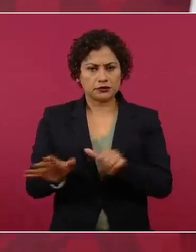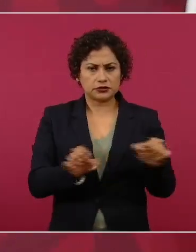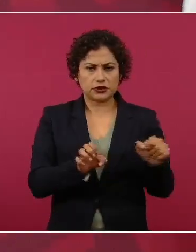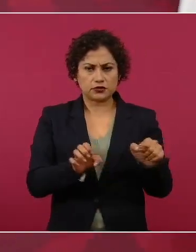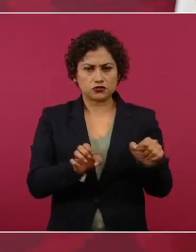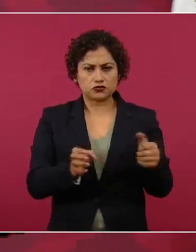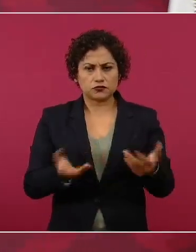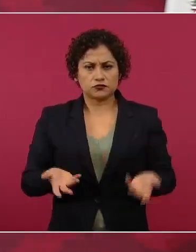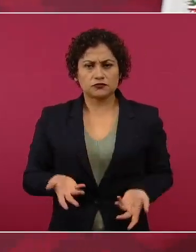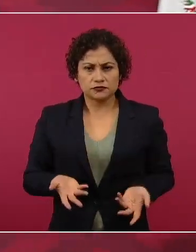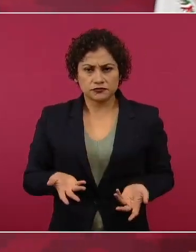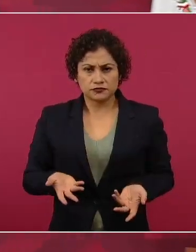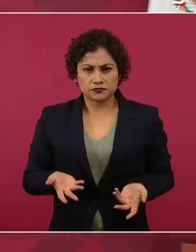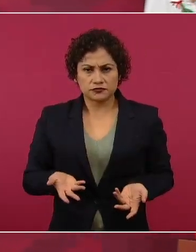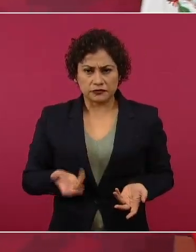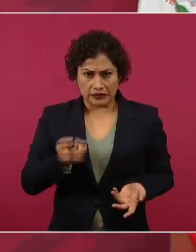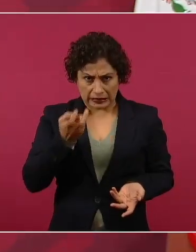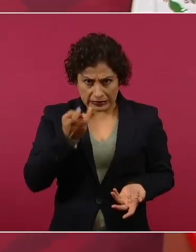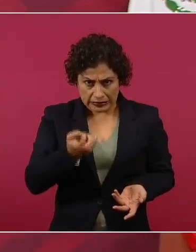Y así en todo.